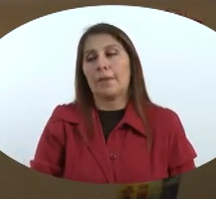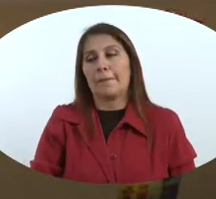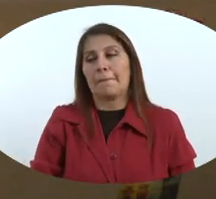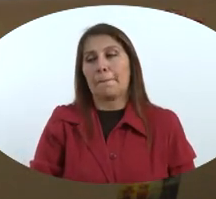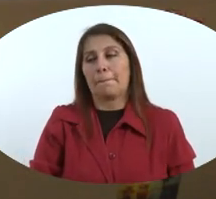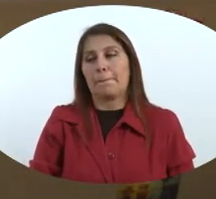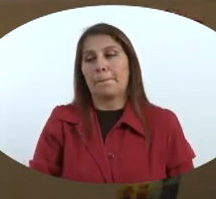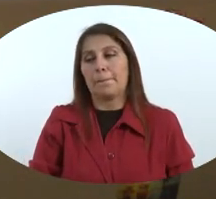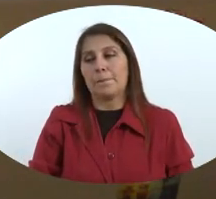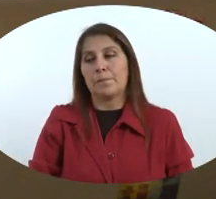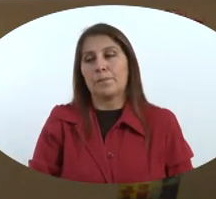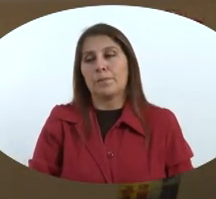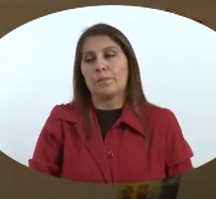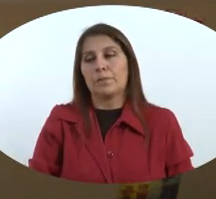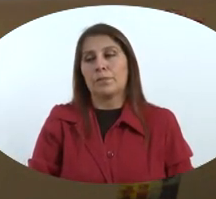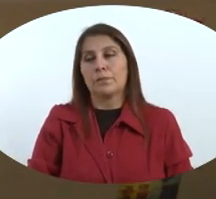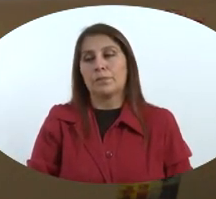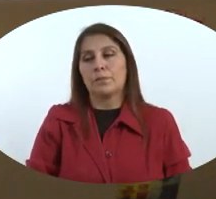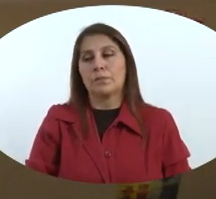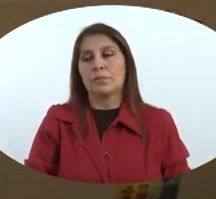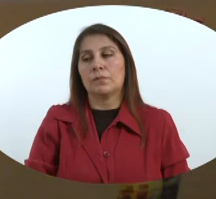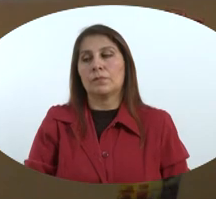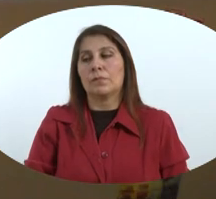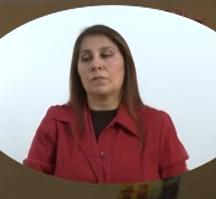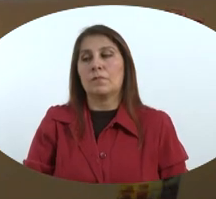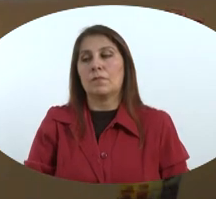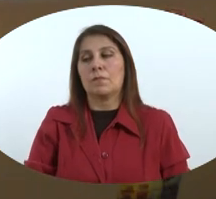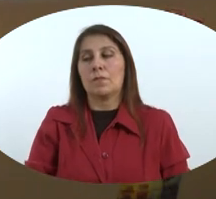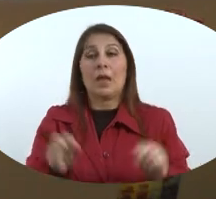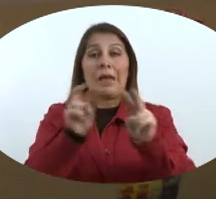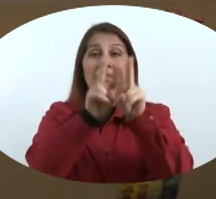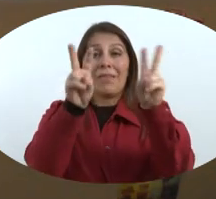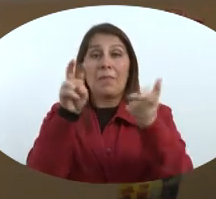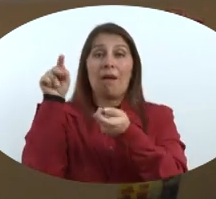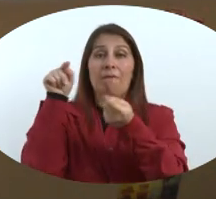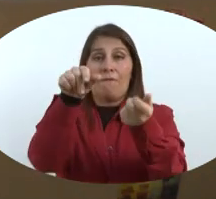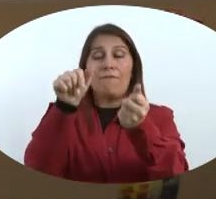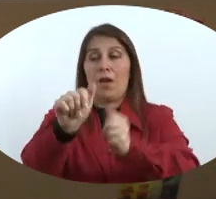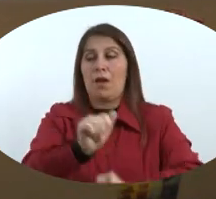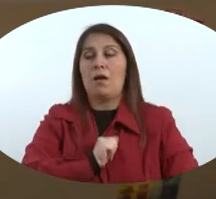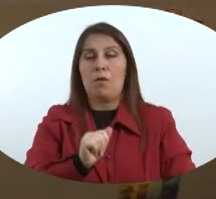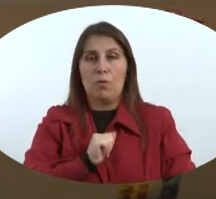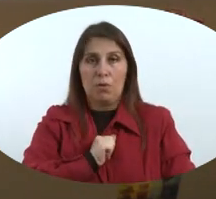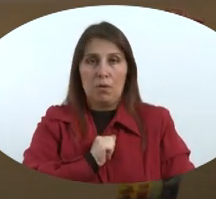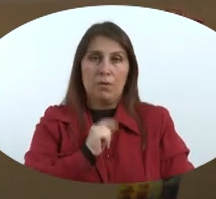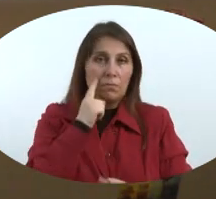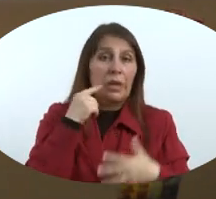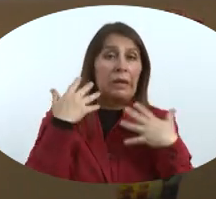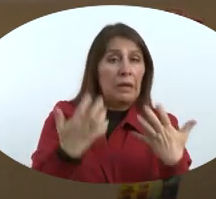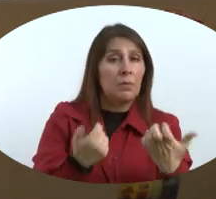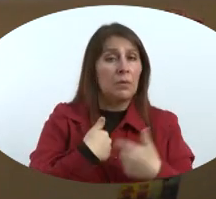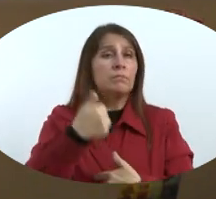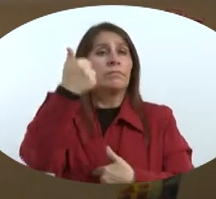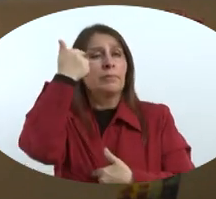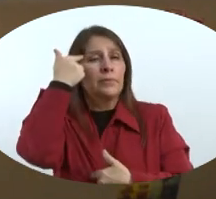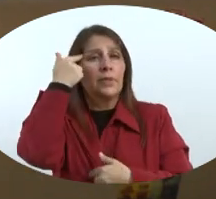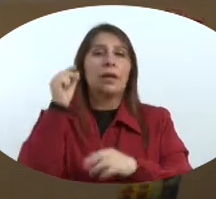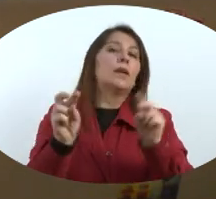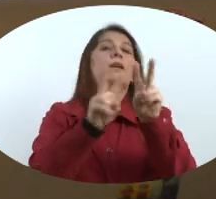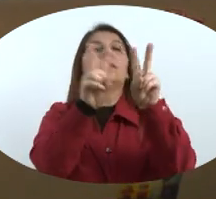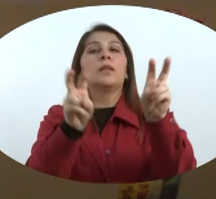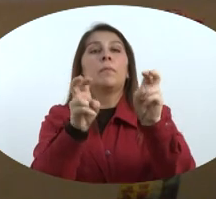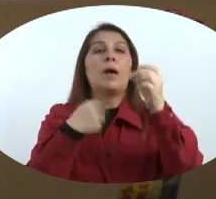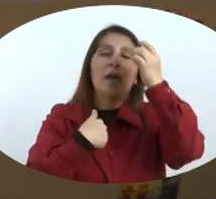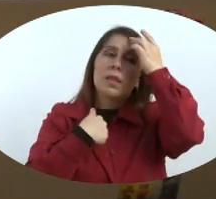bueno en el tema d de financiación de autonomía también queremos considerar el tema